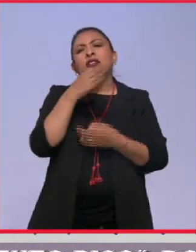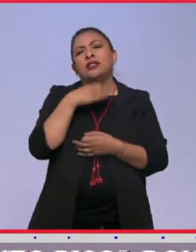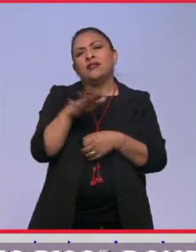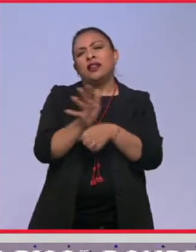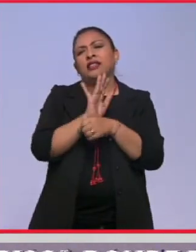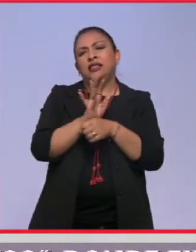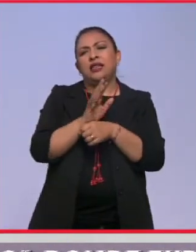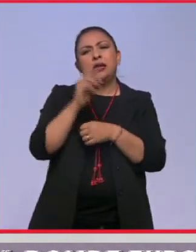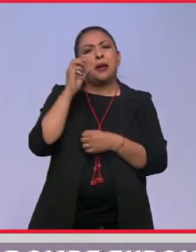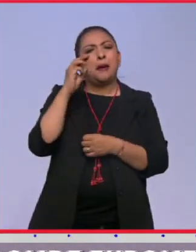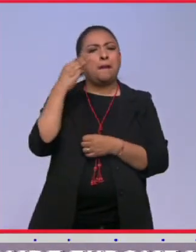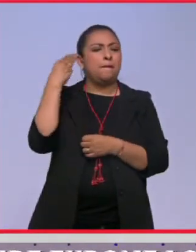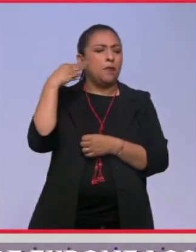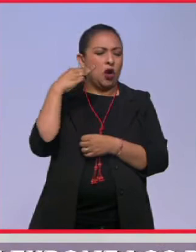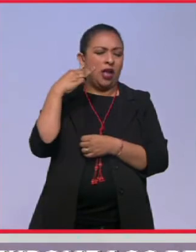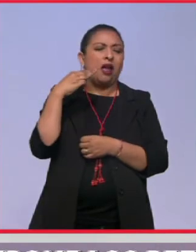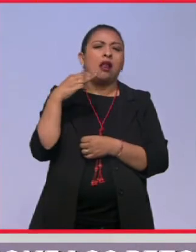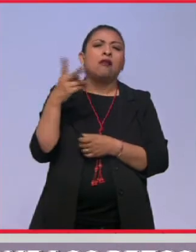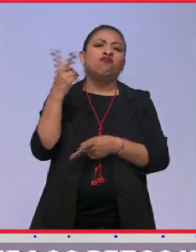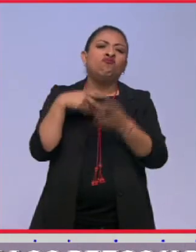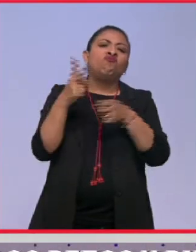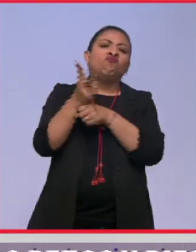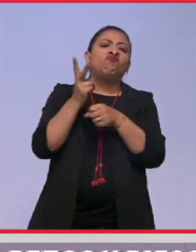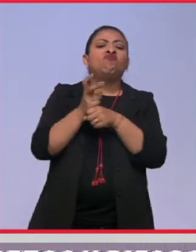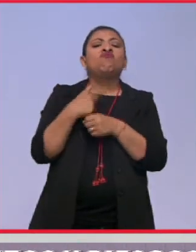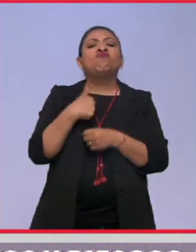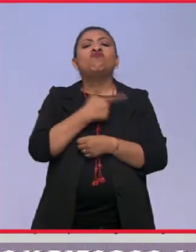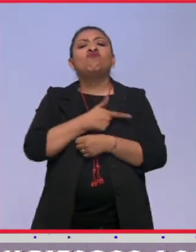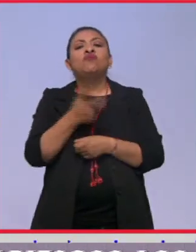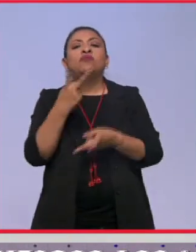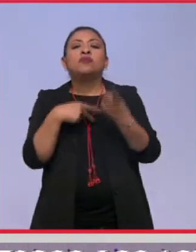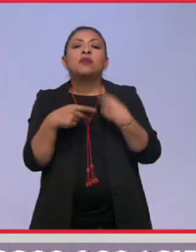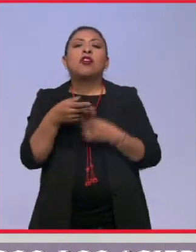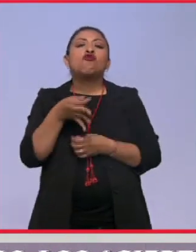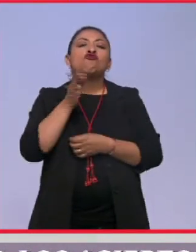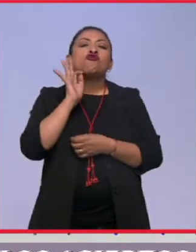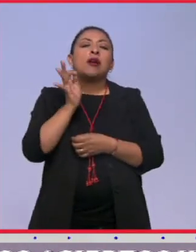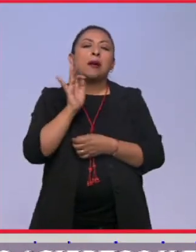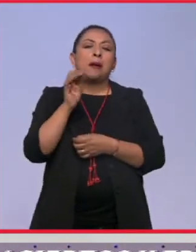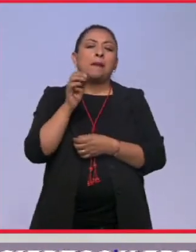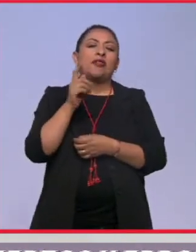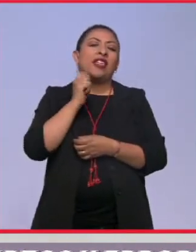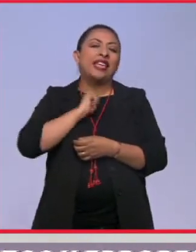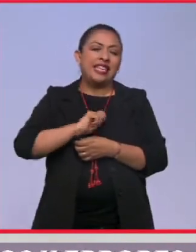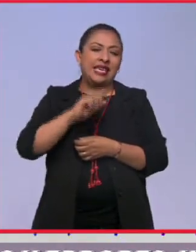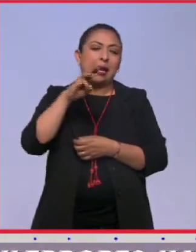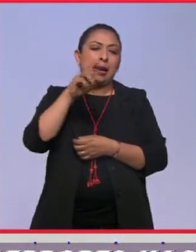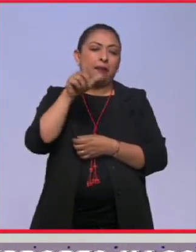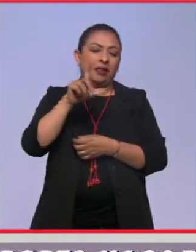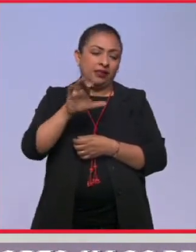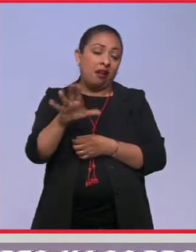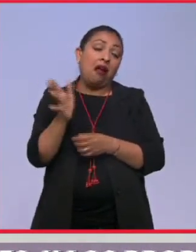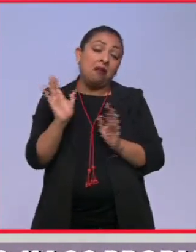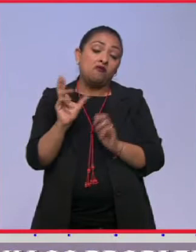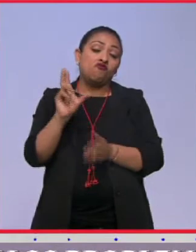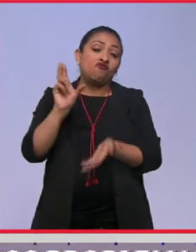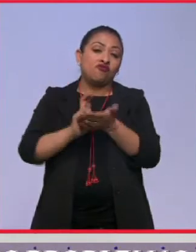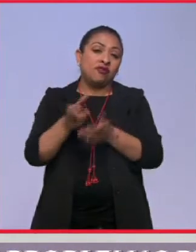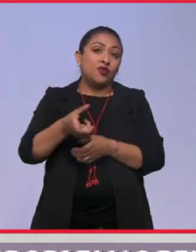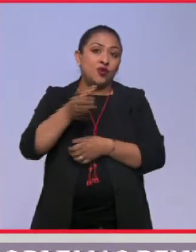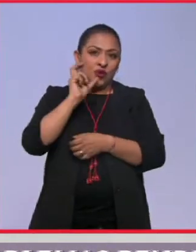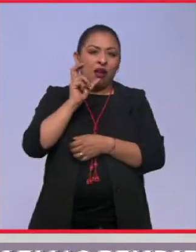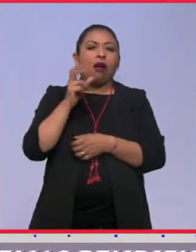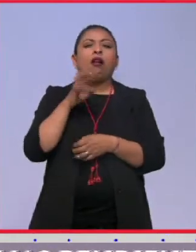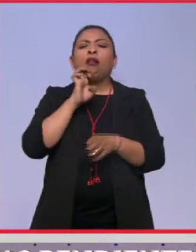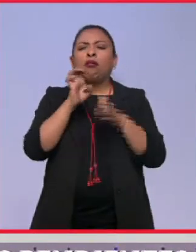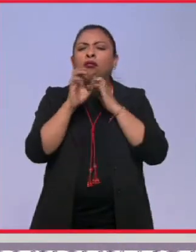Morelia, es un invitado habitual, se la pasa sensacional, gusta mucho del mezcal y del tequila y de comer bien, por cierto. Lo hemos entrevistado un